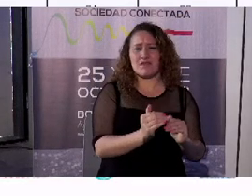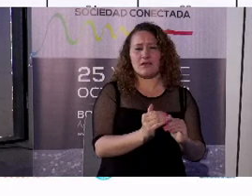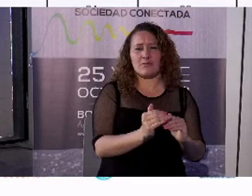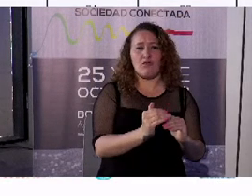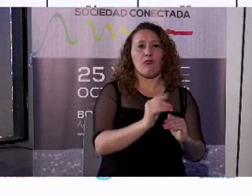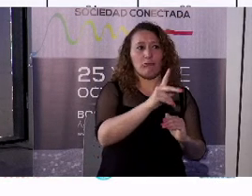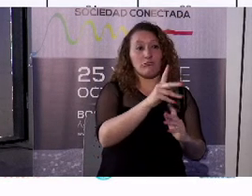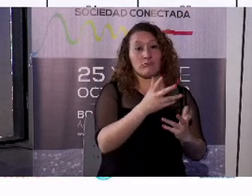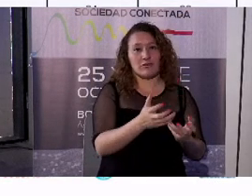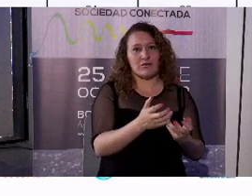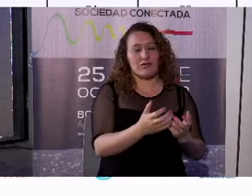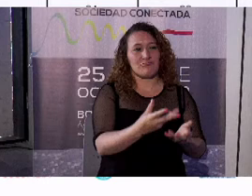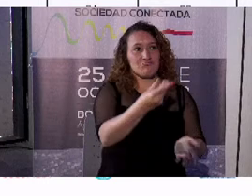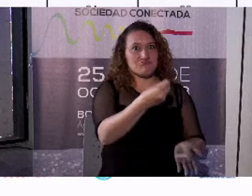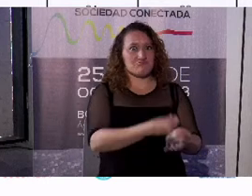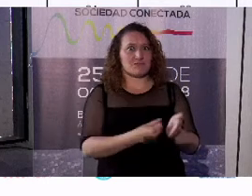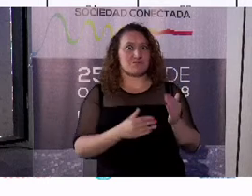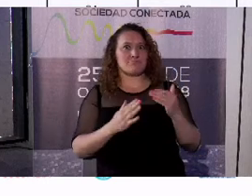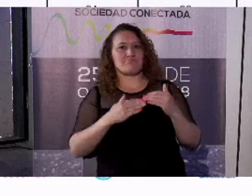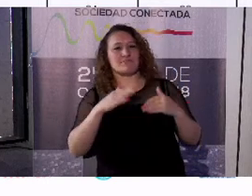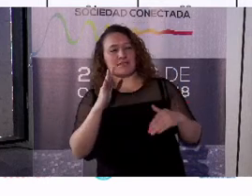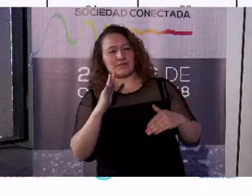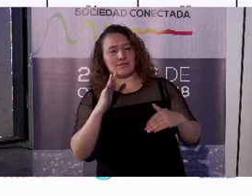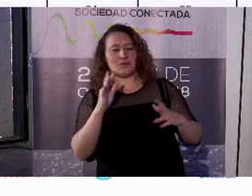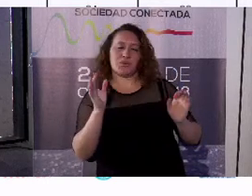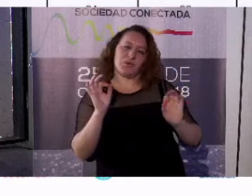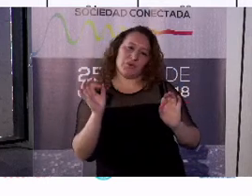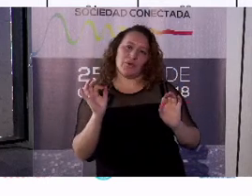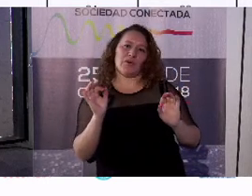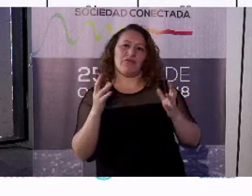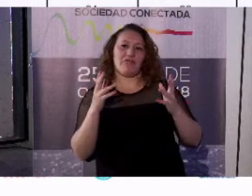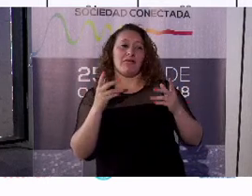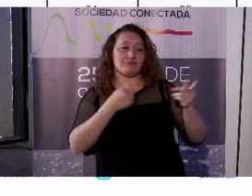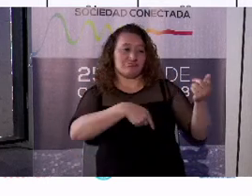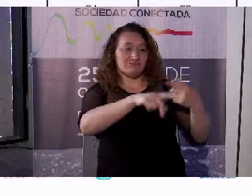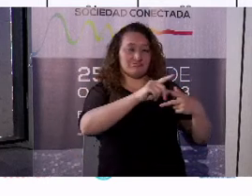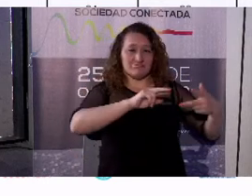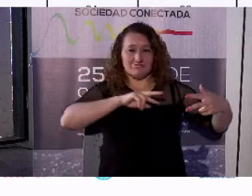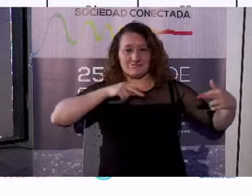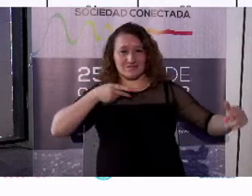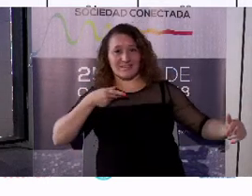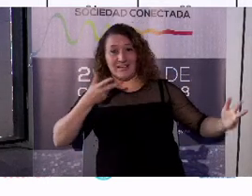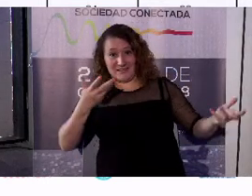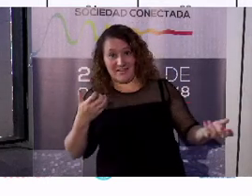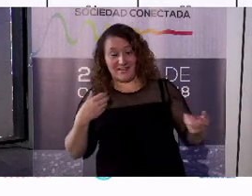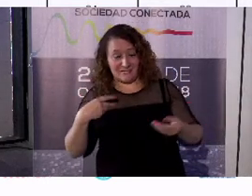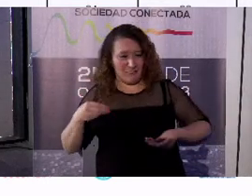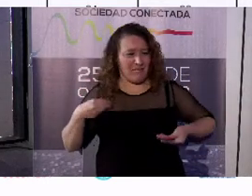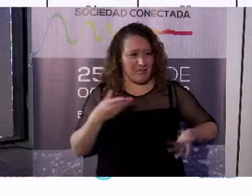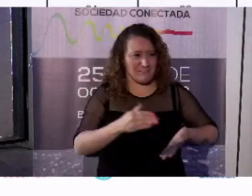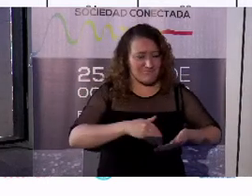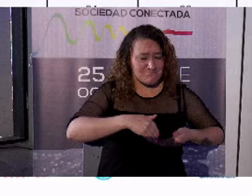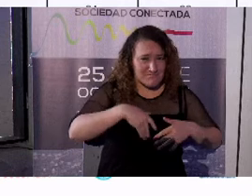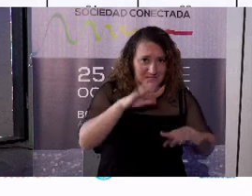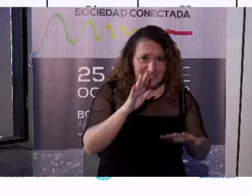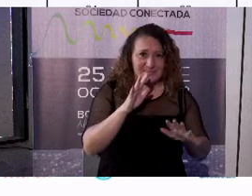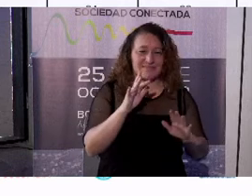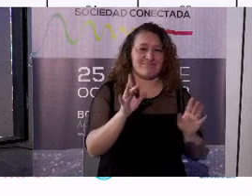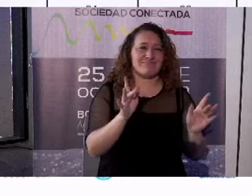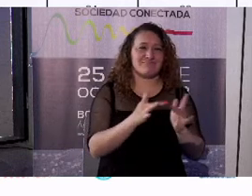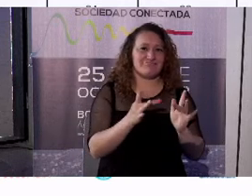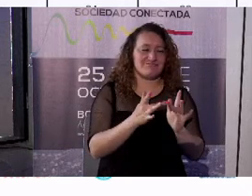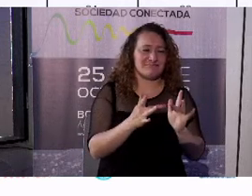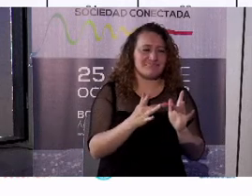mínimo bueno el proyecto de frecuencia de uso compartido lo hicimos este año hemos habilitado la banda de